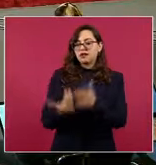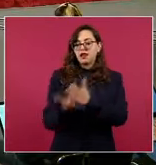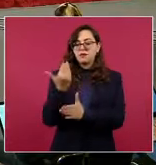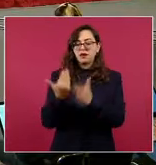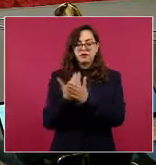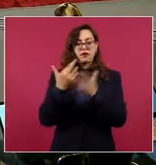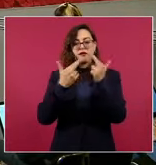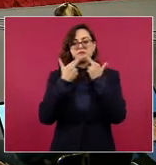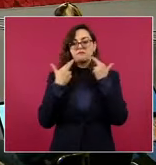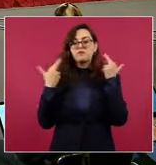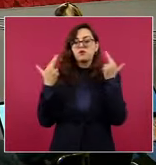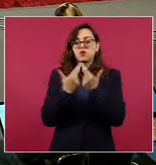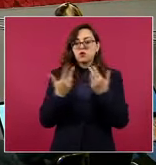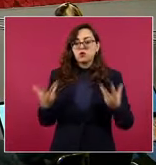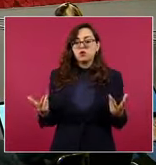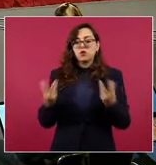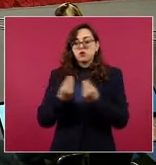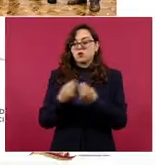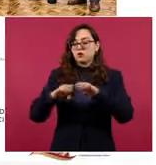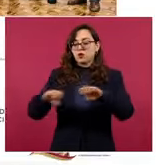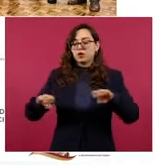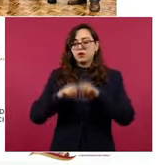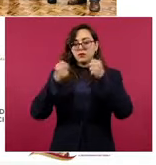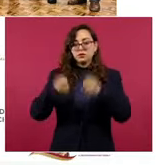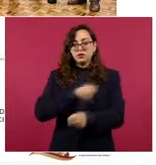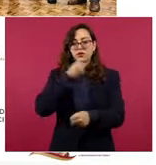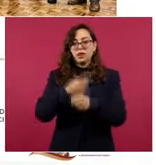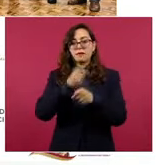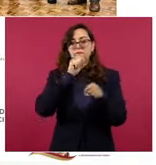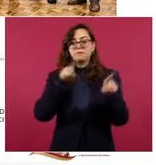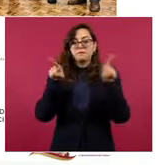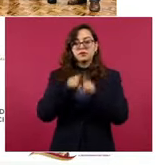señor presidente, licenciado Andrés Manuel López Obrador.